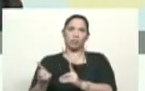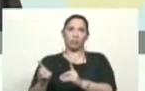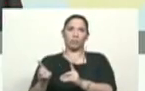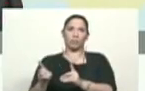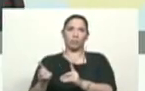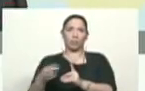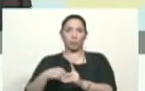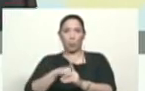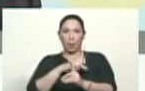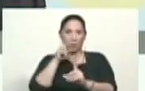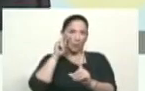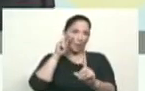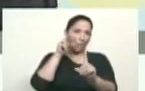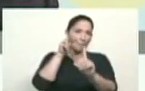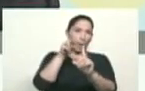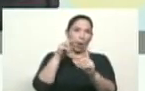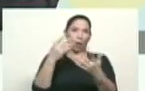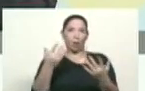foco,